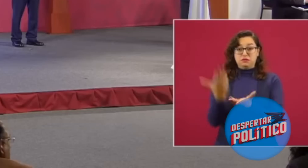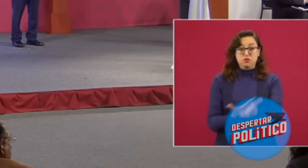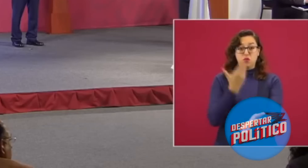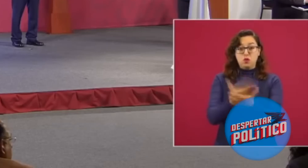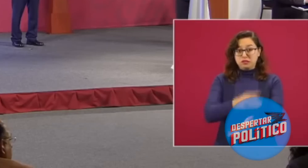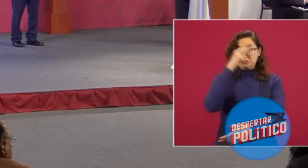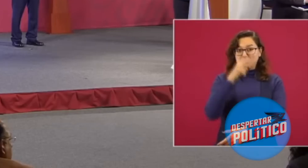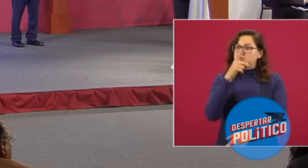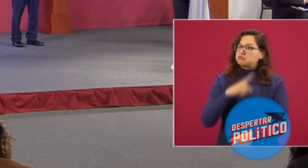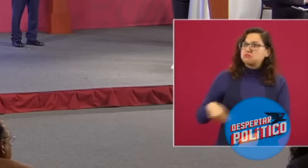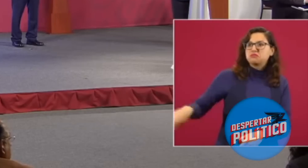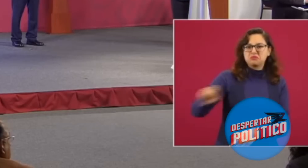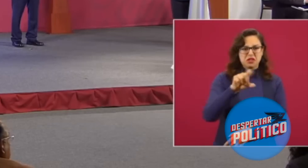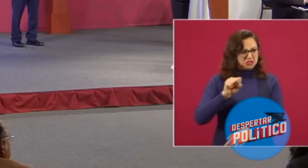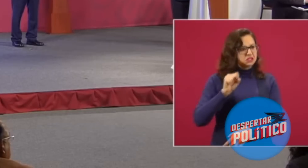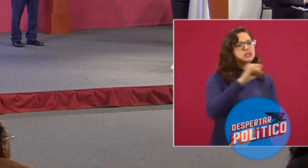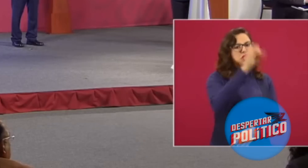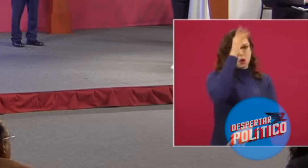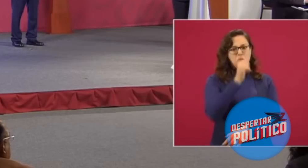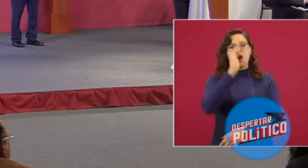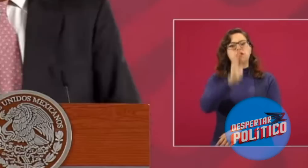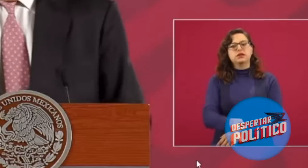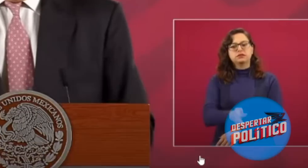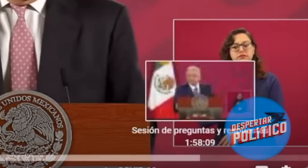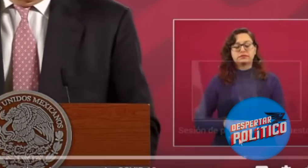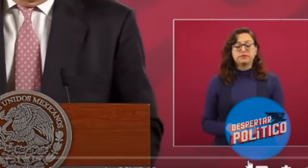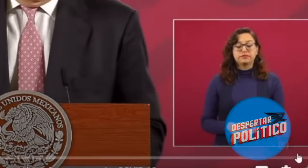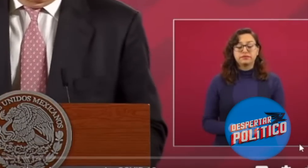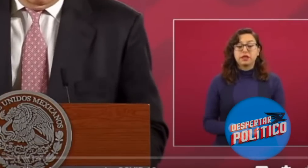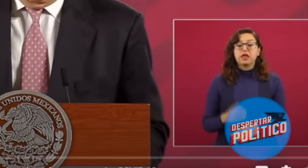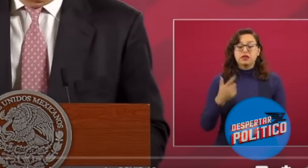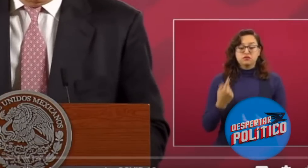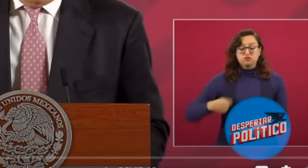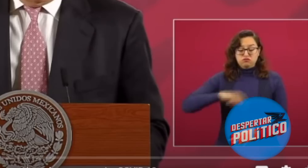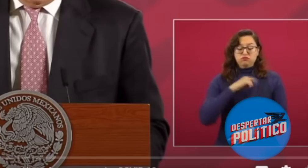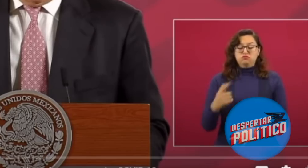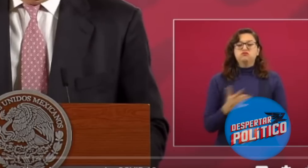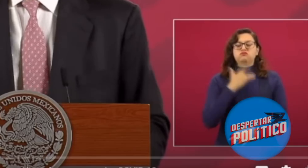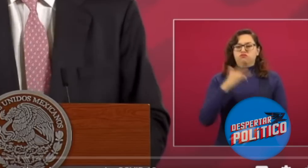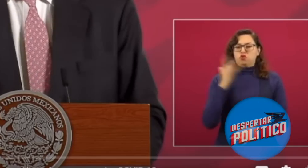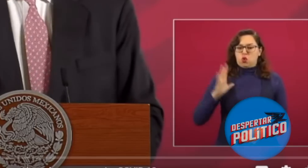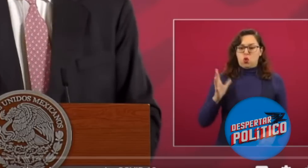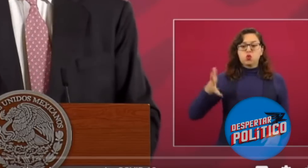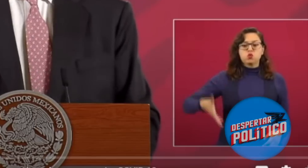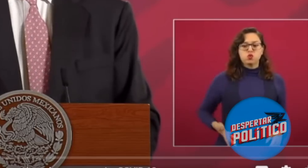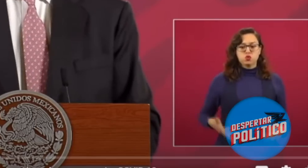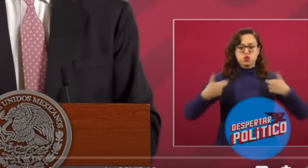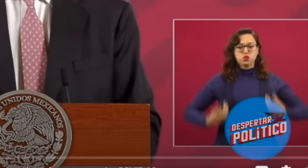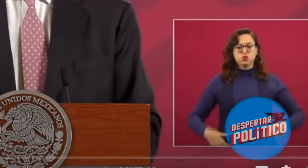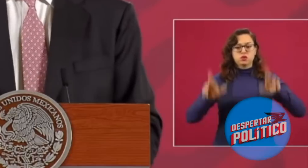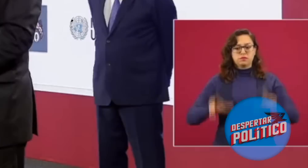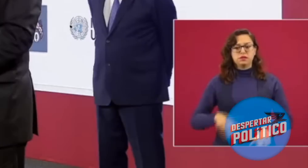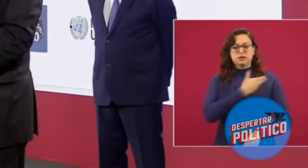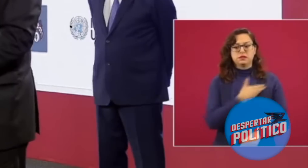Debemos estar orgullosos de que México ha contribuido, en voz de su presidente, a que hoy tengamos un mecanismo